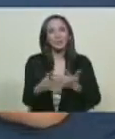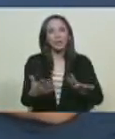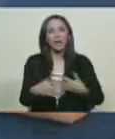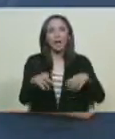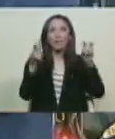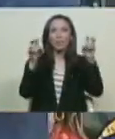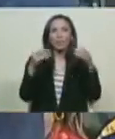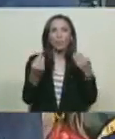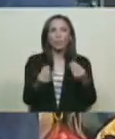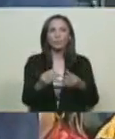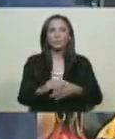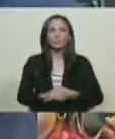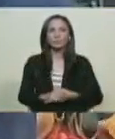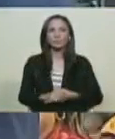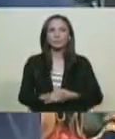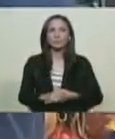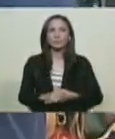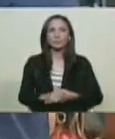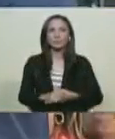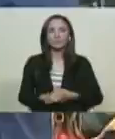consejos productivos de trabajadores.